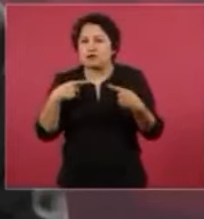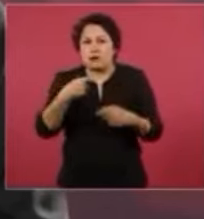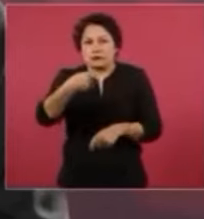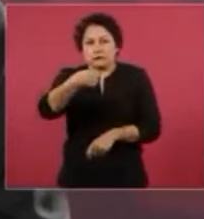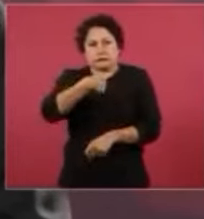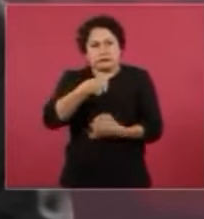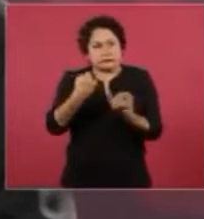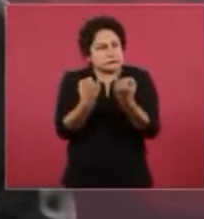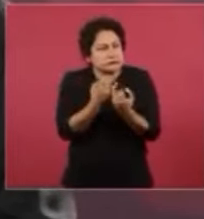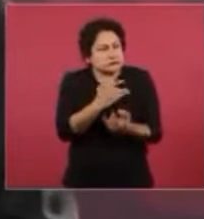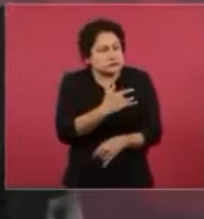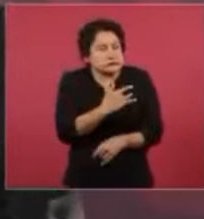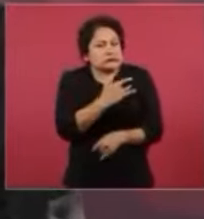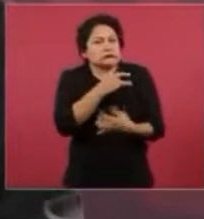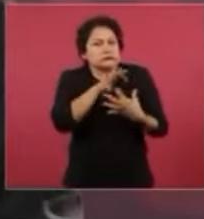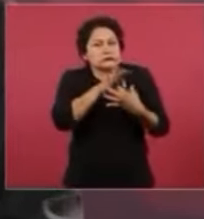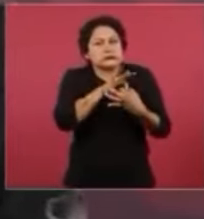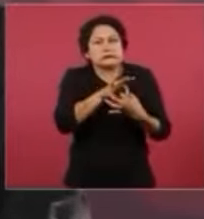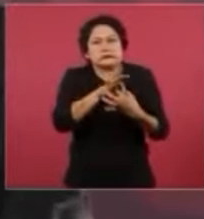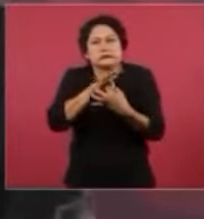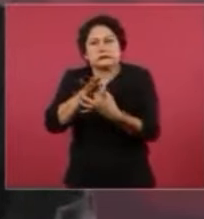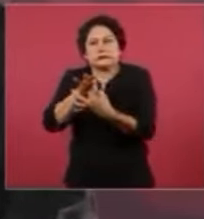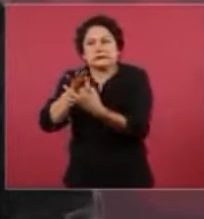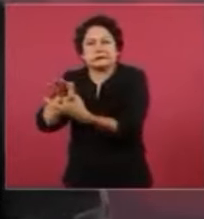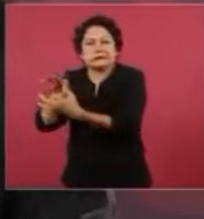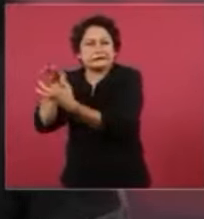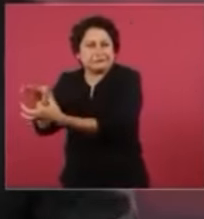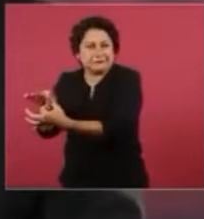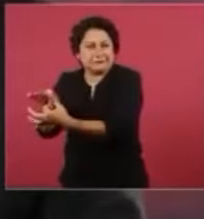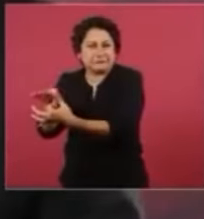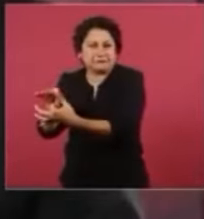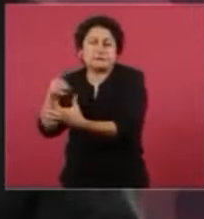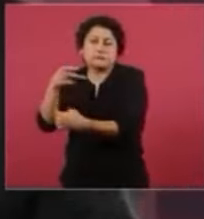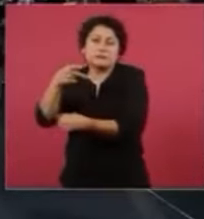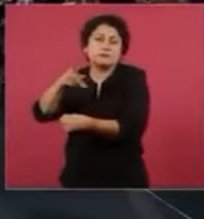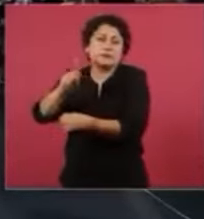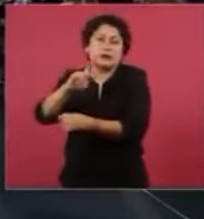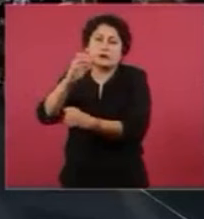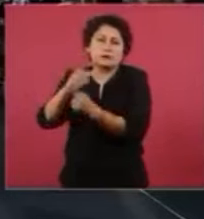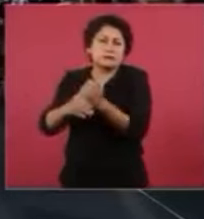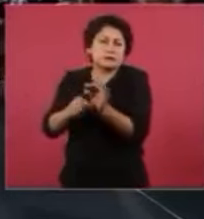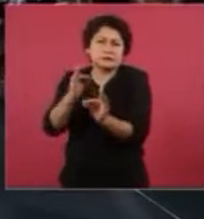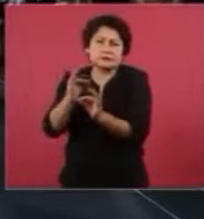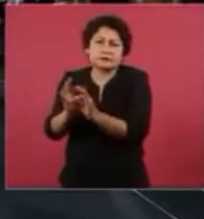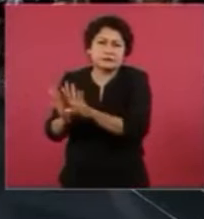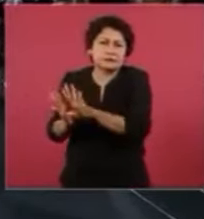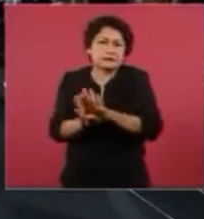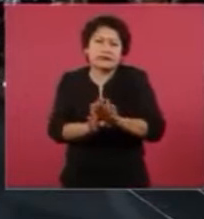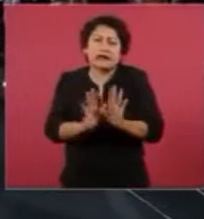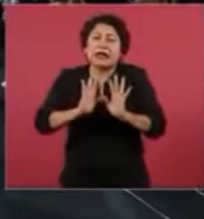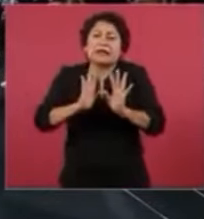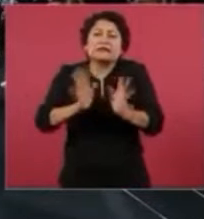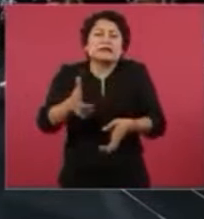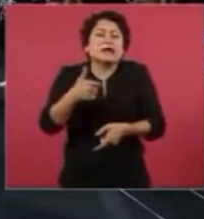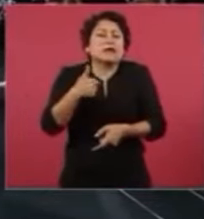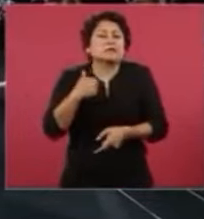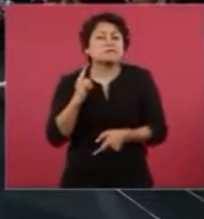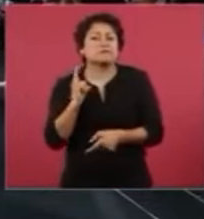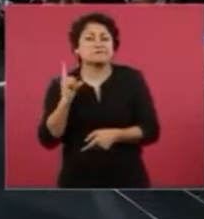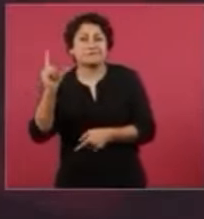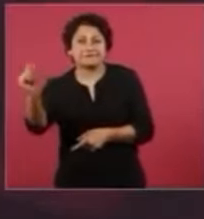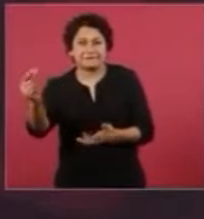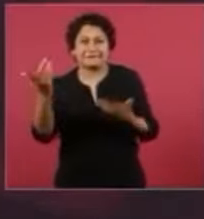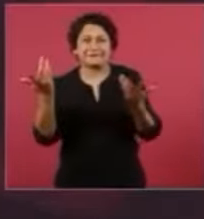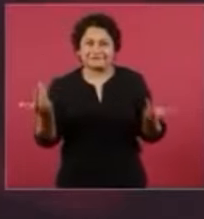pero ya ya y imagínense la felicidad el orgullo